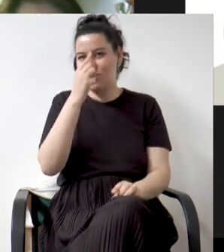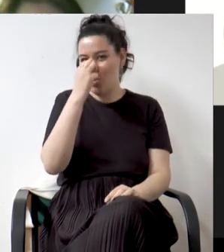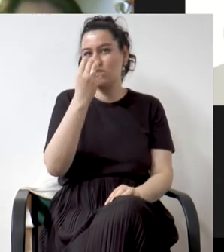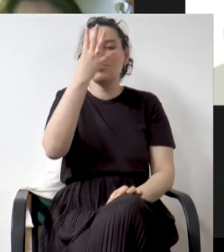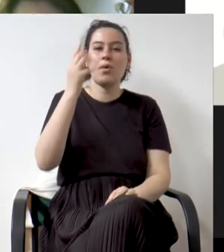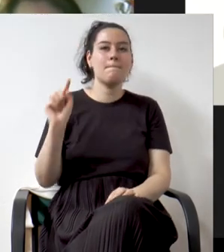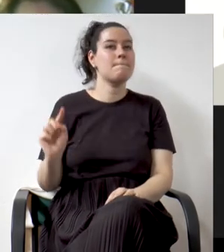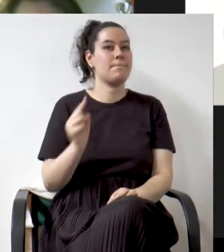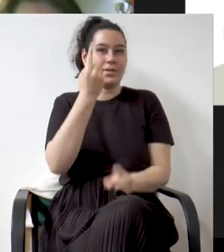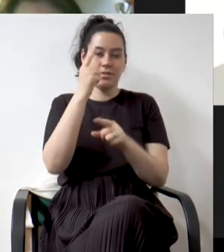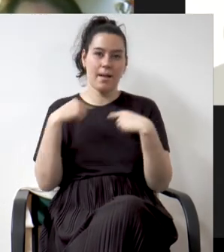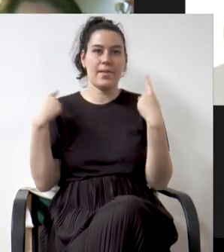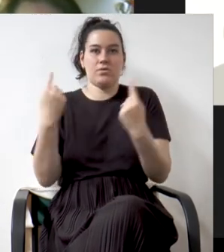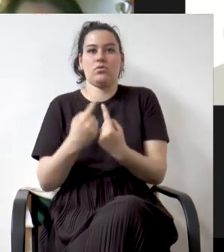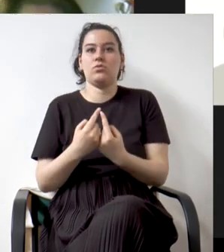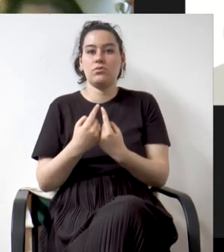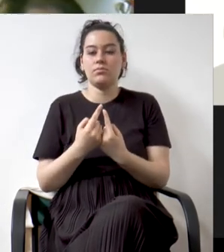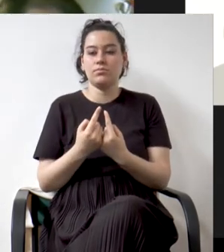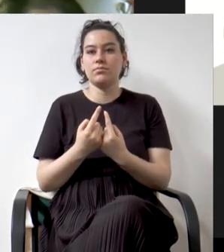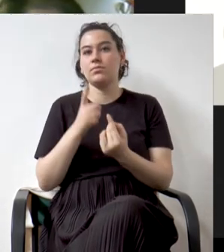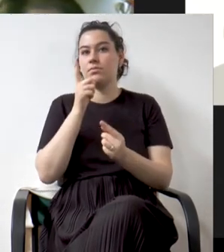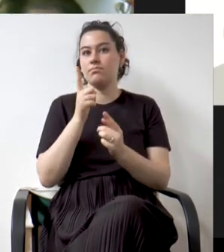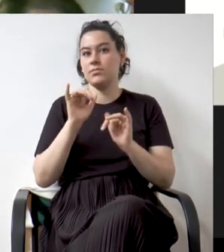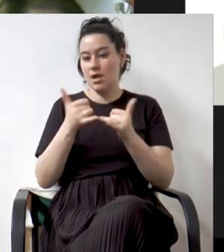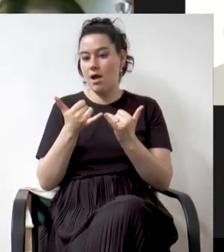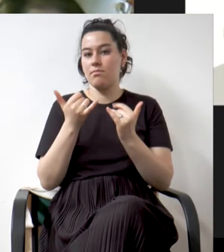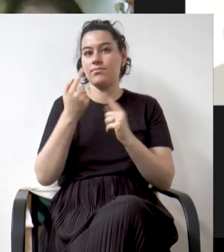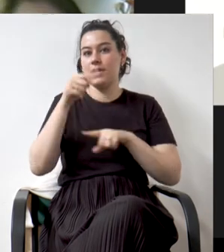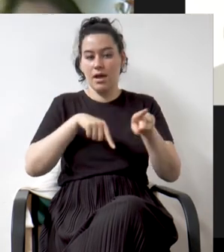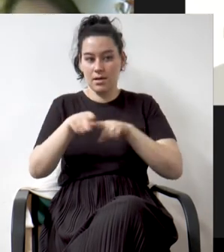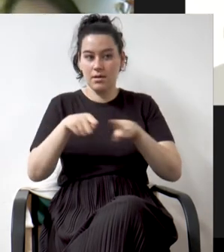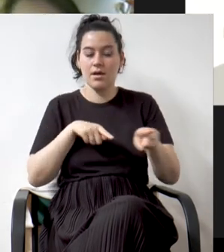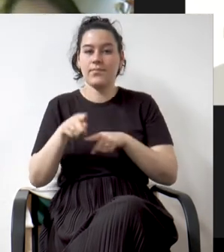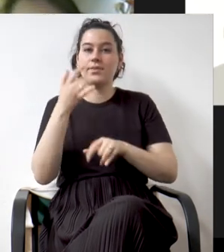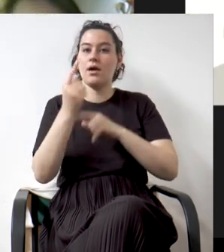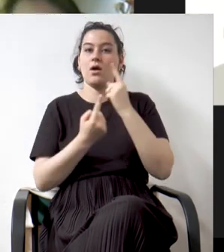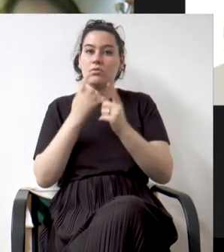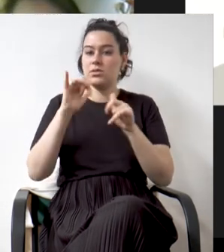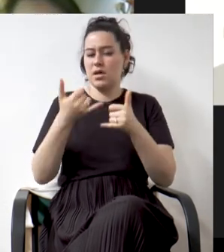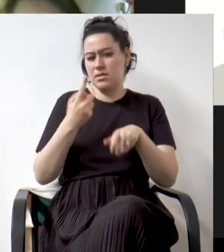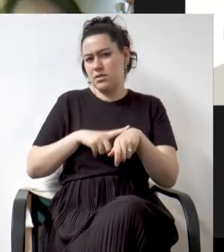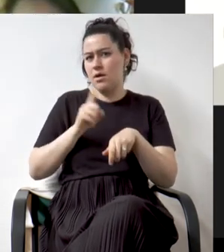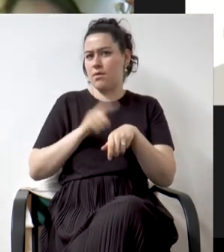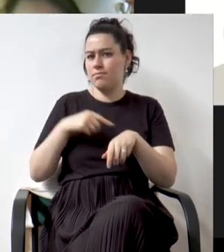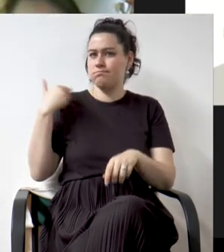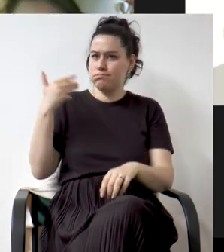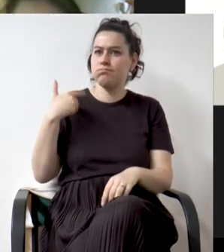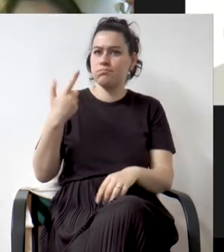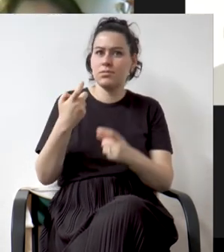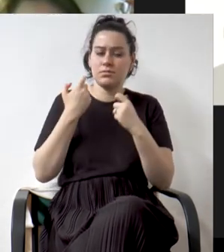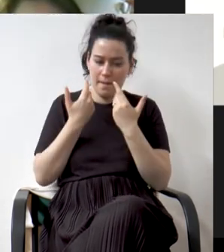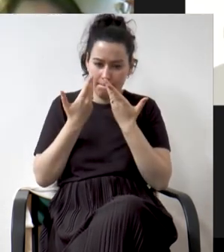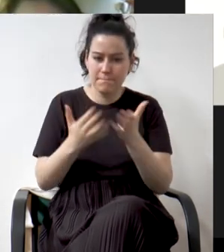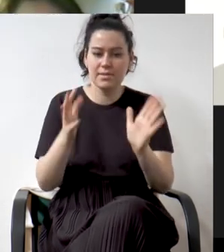central, que debido al recorrido que las carreras van teniendo, son conceptos que llevan mucho tiempo llevarlos a la